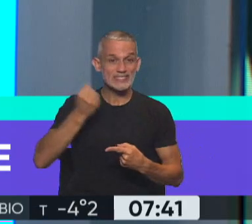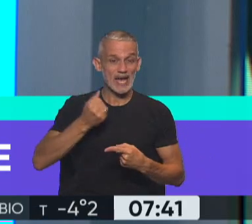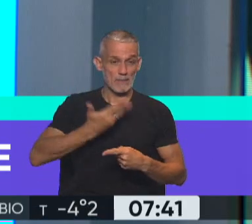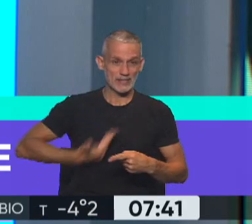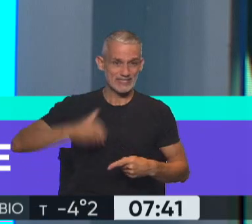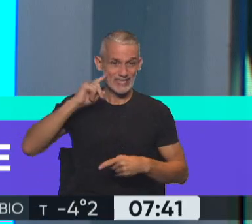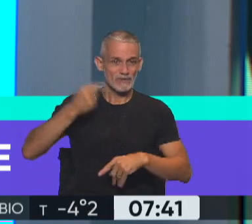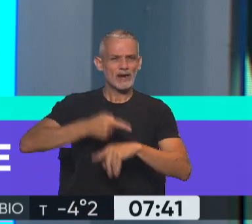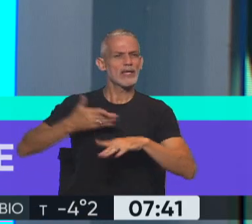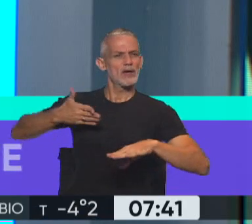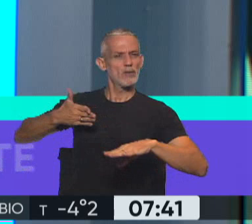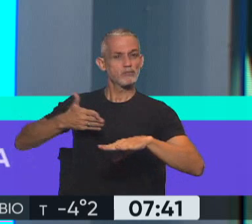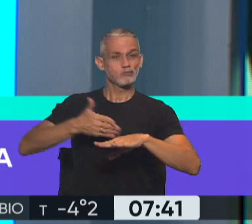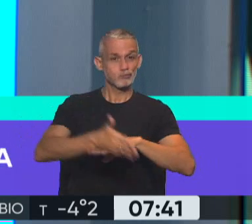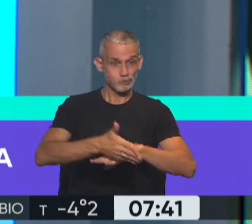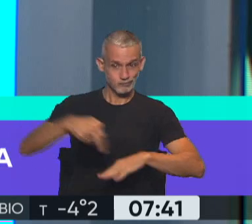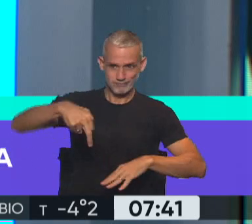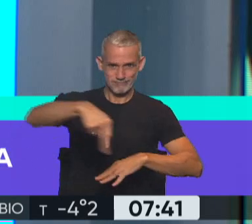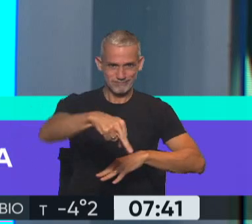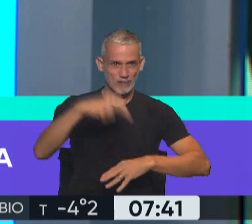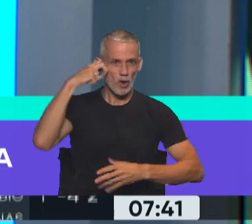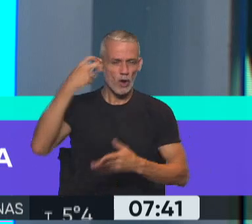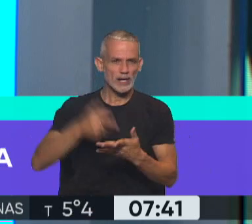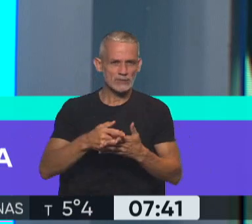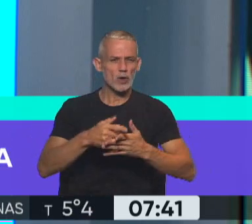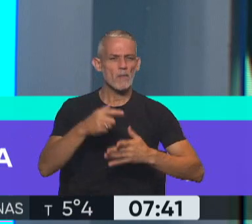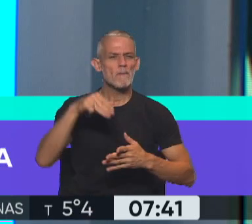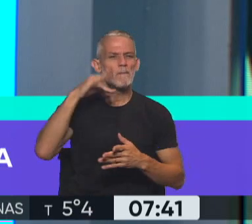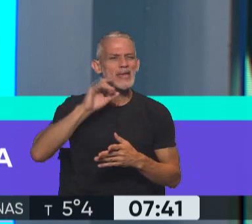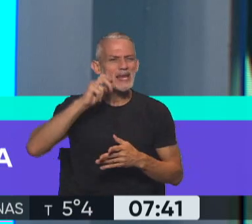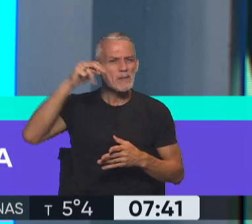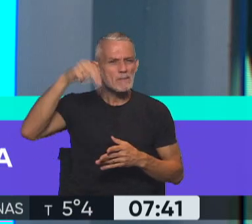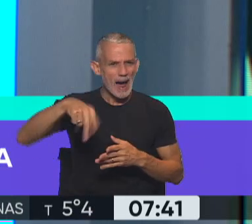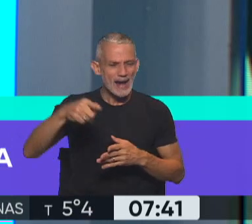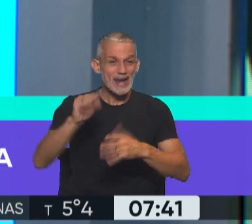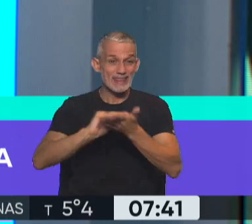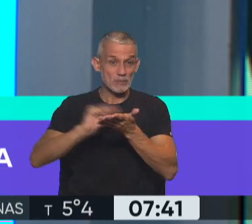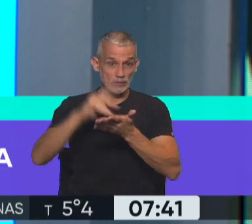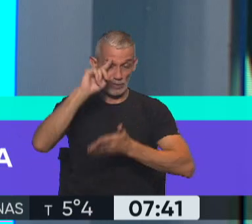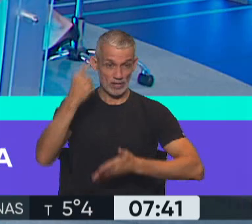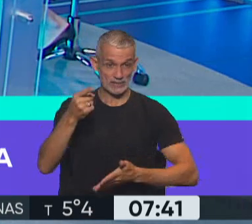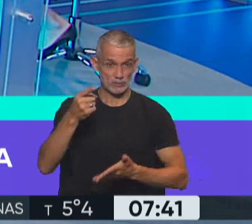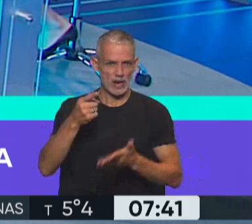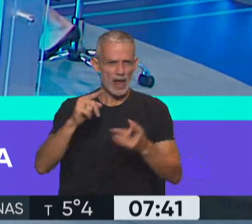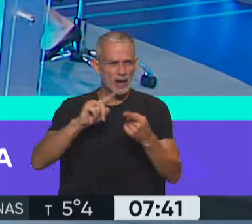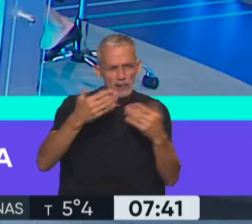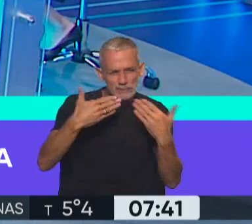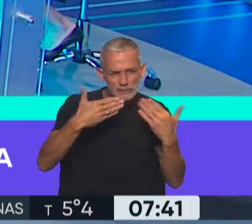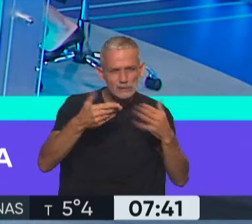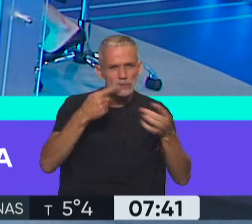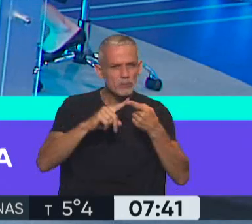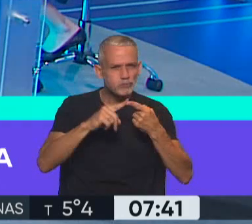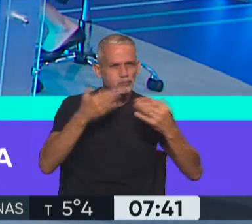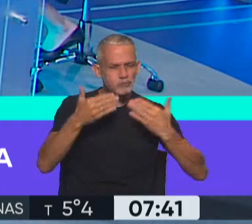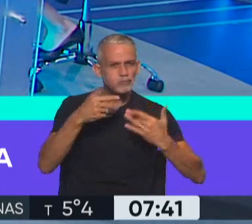Alberto Fernández ingresó al Congreso Nacional se le acercó Gerardo Milman, el diputado nacional. Dialogó, ¿no? Cuando la Comisión de